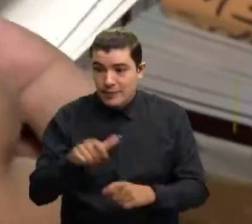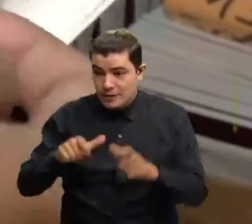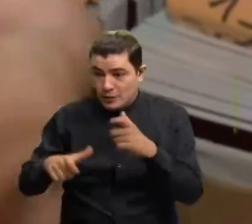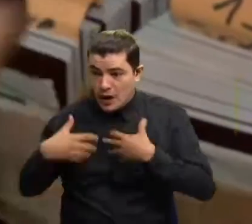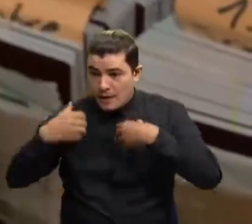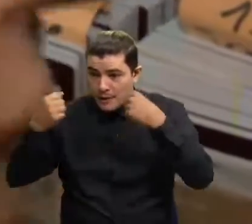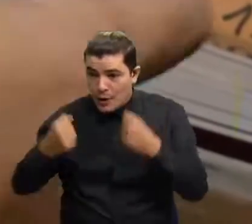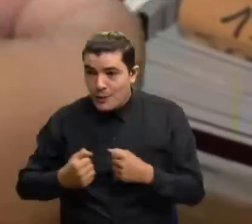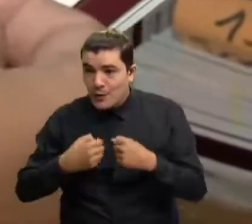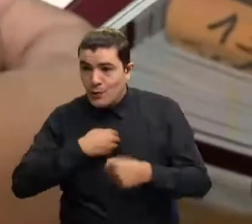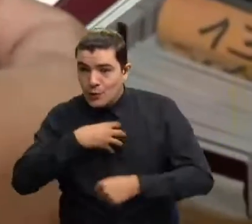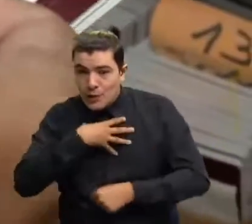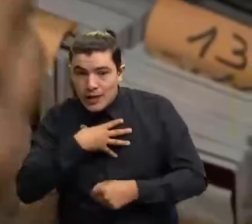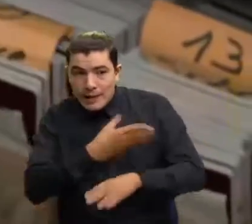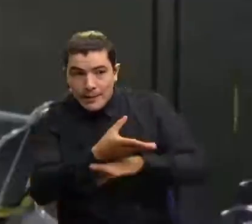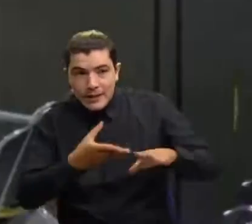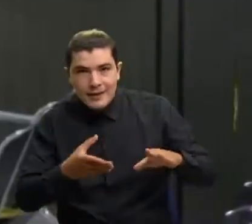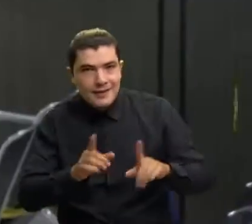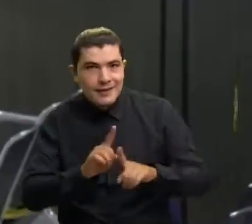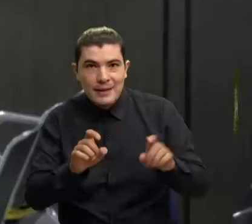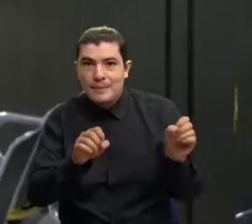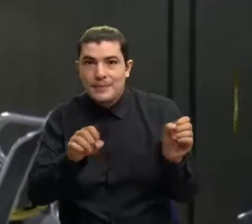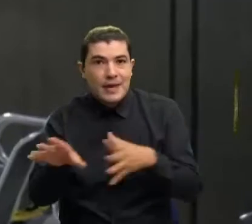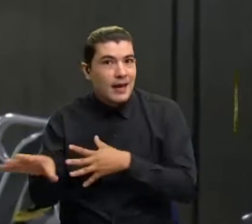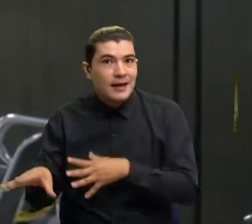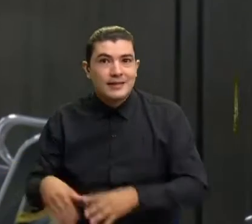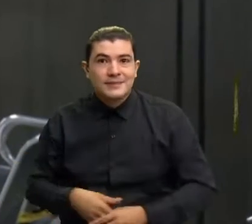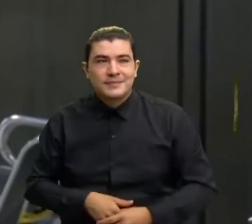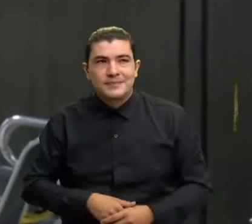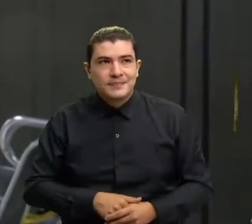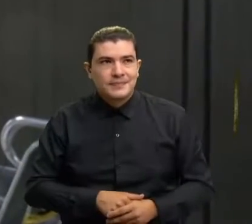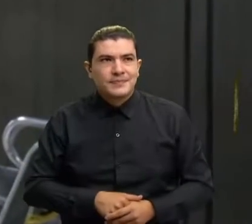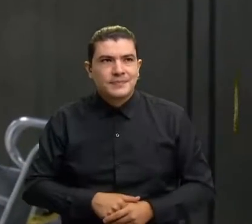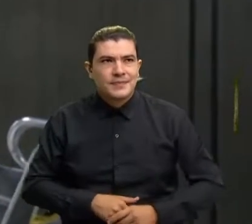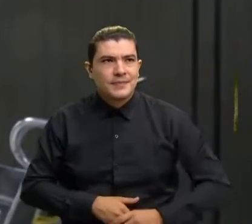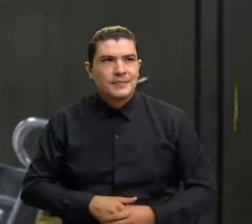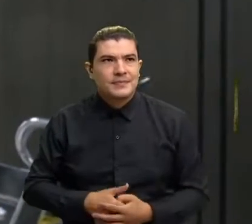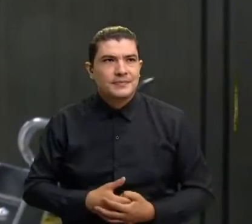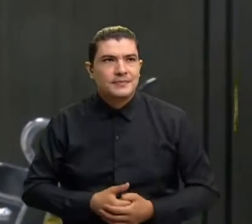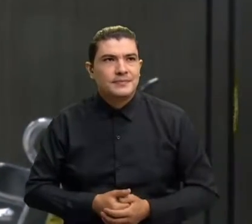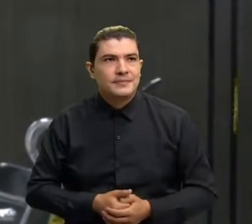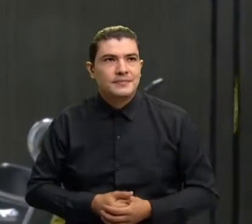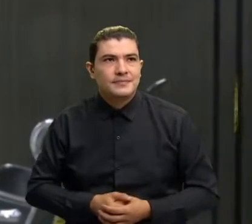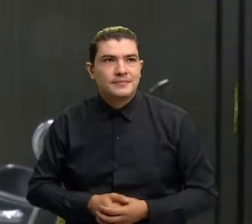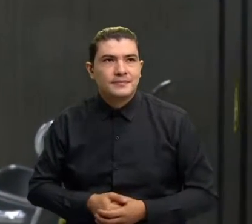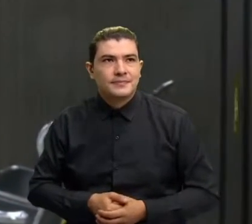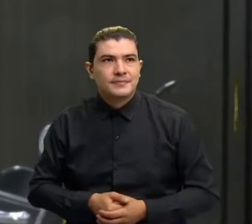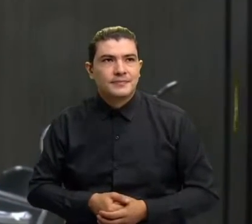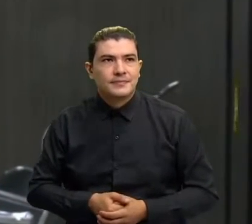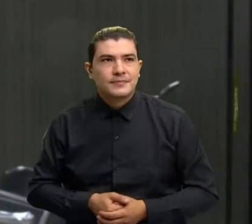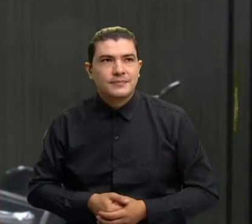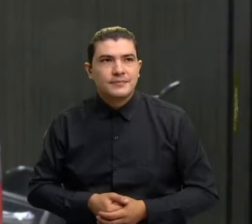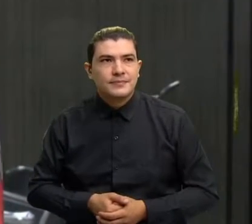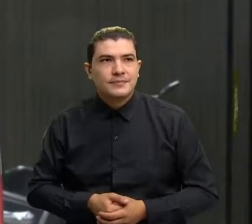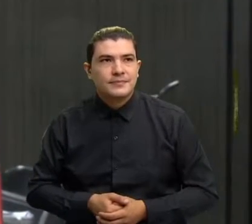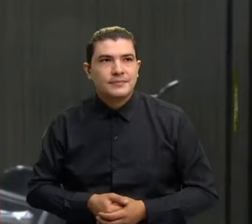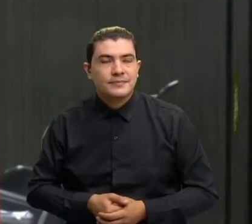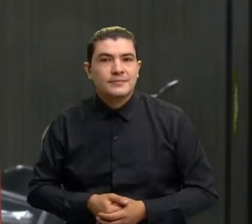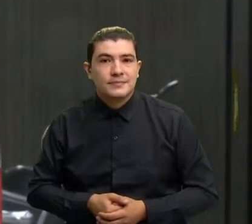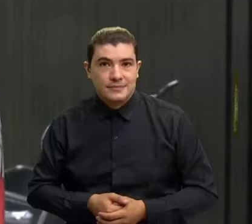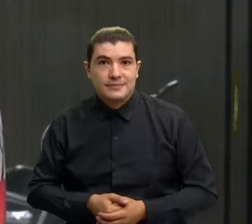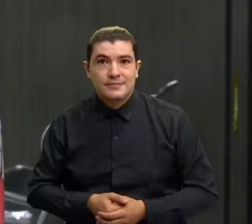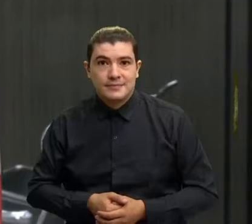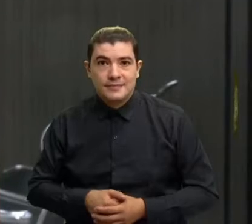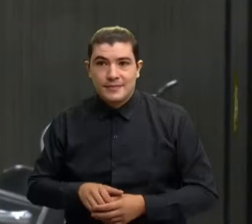de reclamarlos. Desafortunadamente son citas que le han quitado a las verdaderas personas que sí requieren de salir del